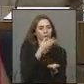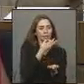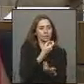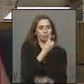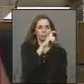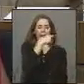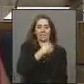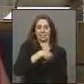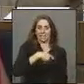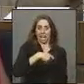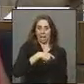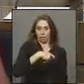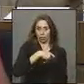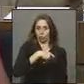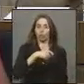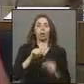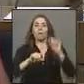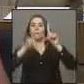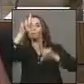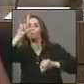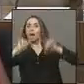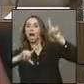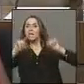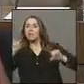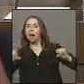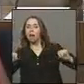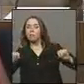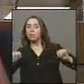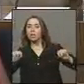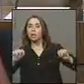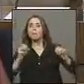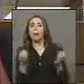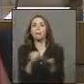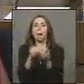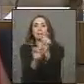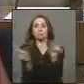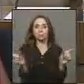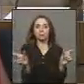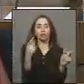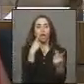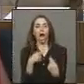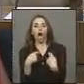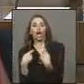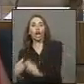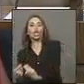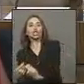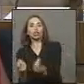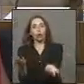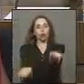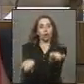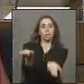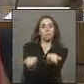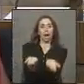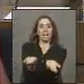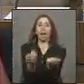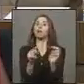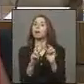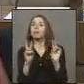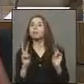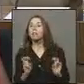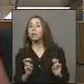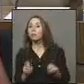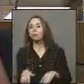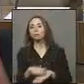más costosos para saber si las variables de extensión de la cobertura versus costo de las coberturas. Eso es un tema